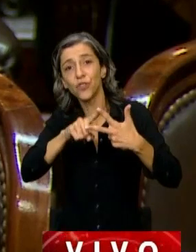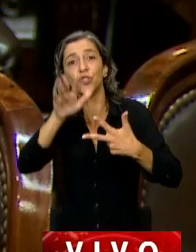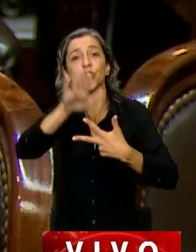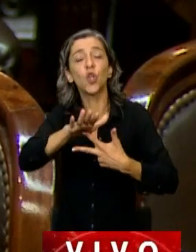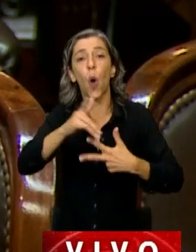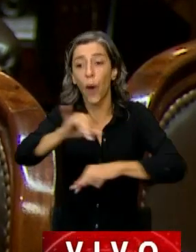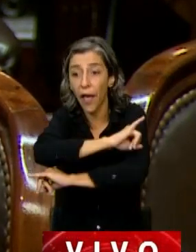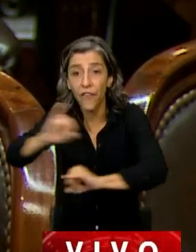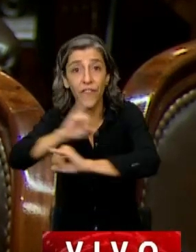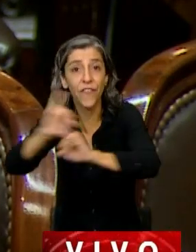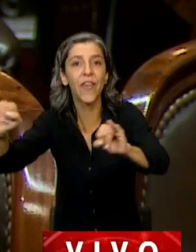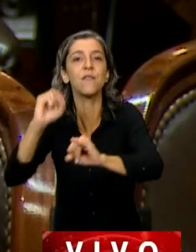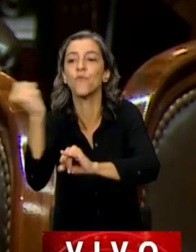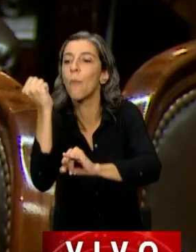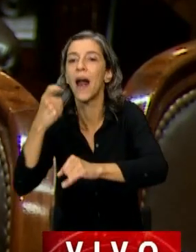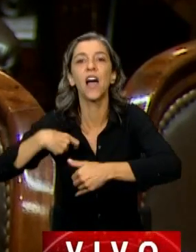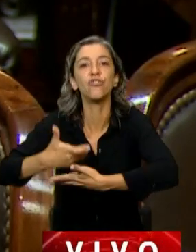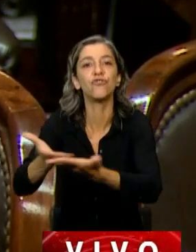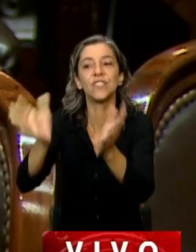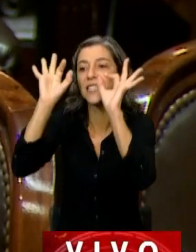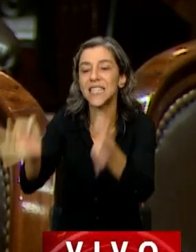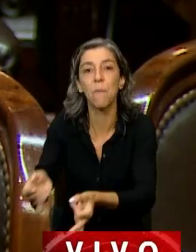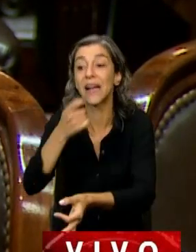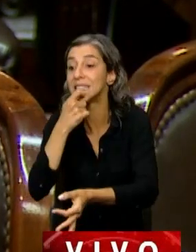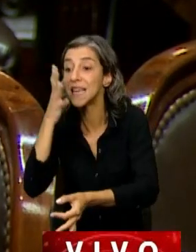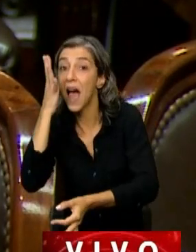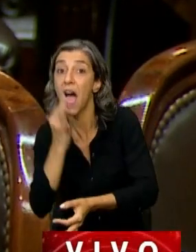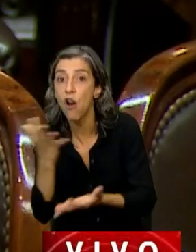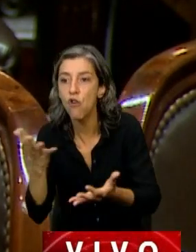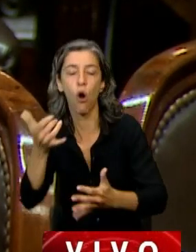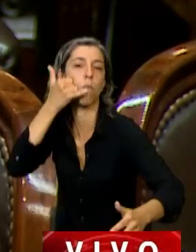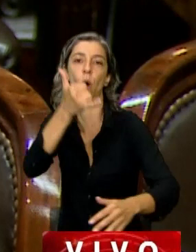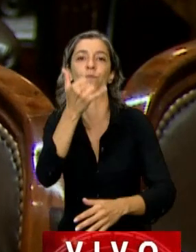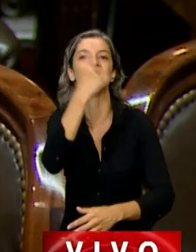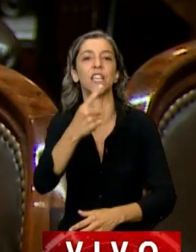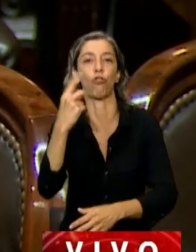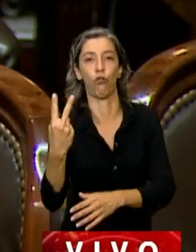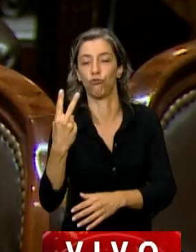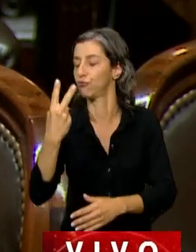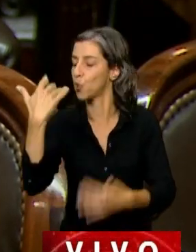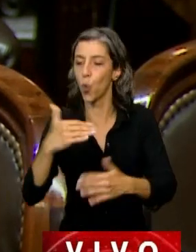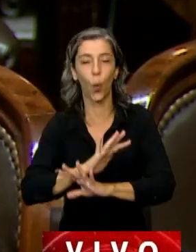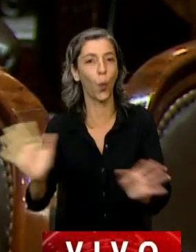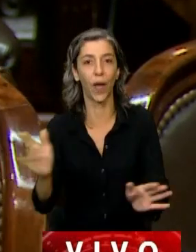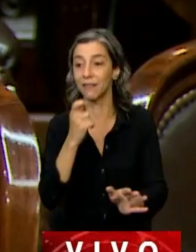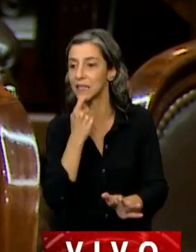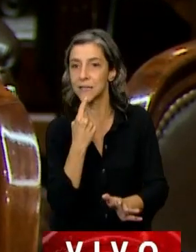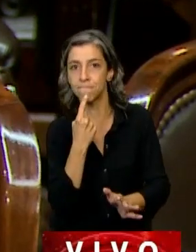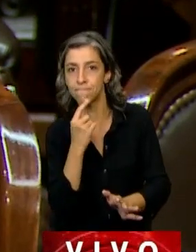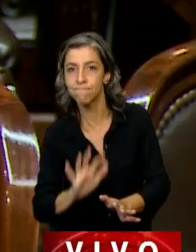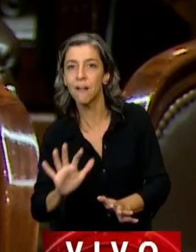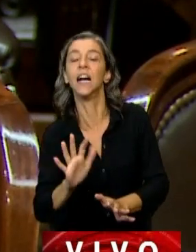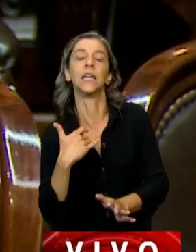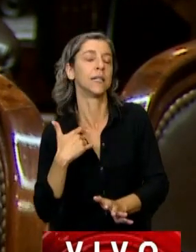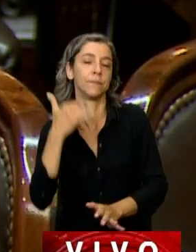y sepamos que tenemos que llamar al 102 cuando sabemos que algo puede estar ocurriendo. Pensemos que ese